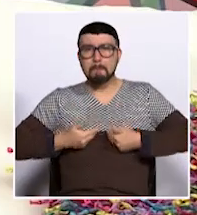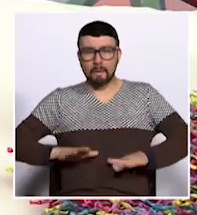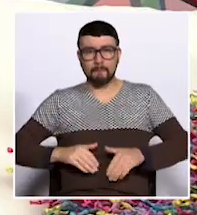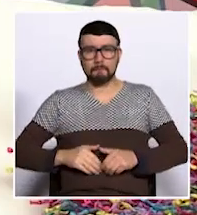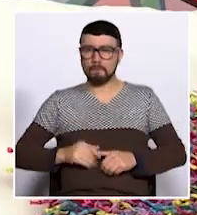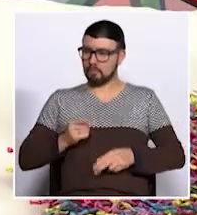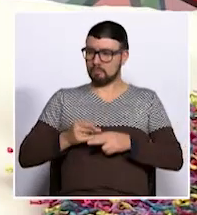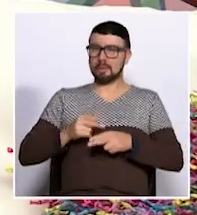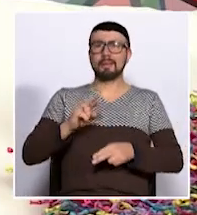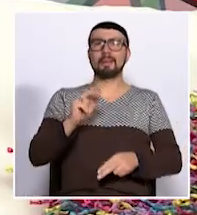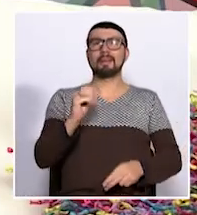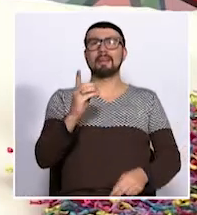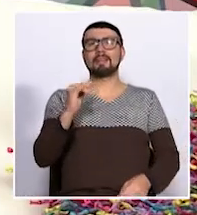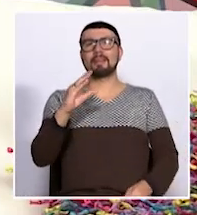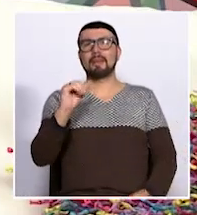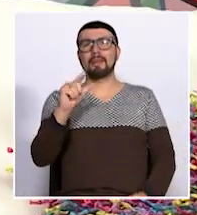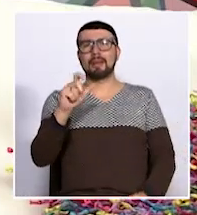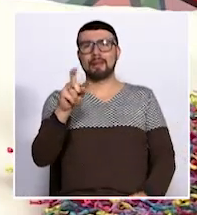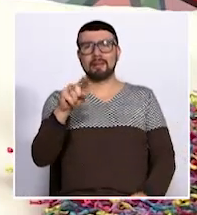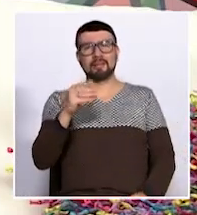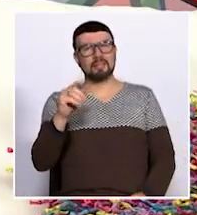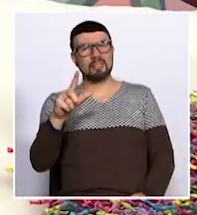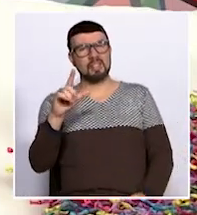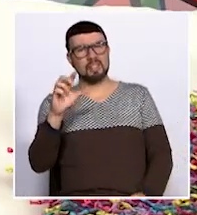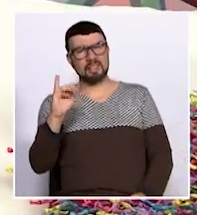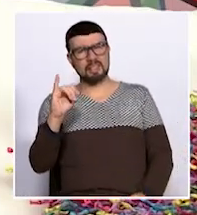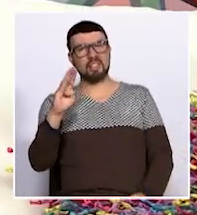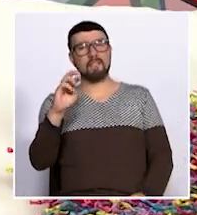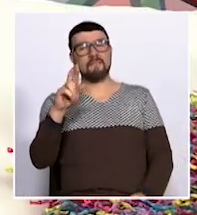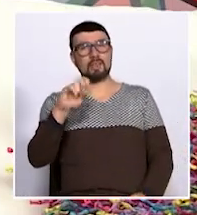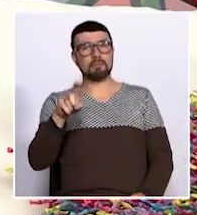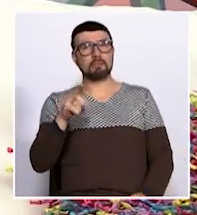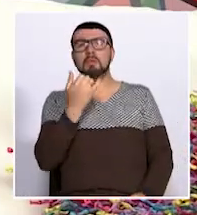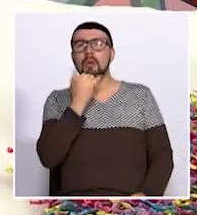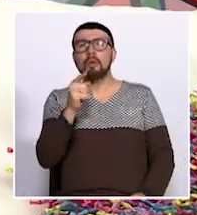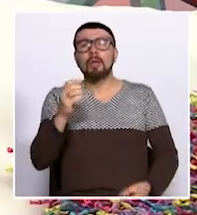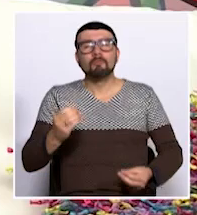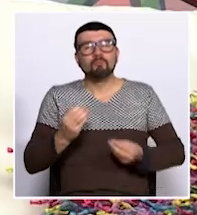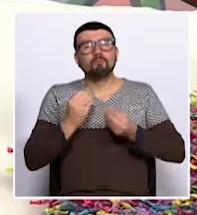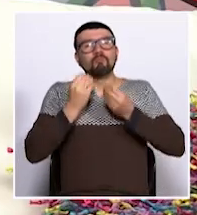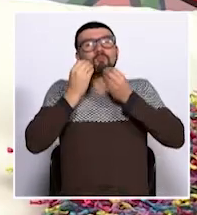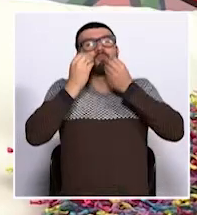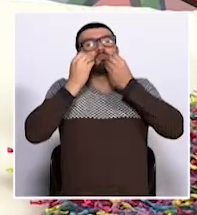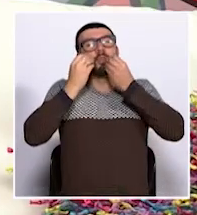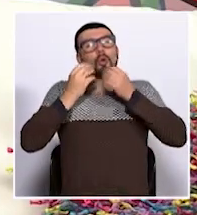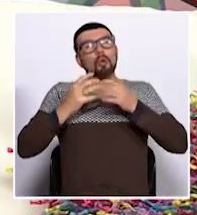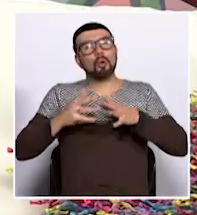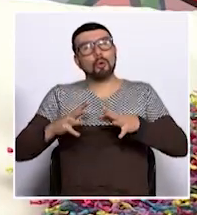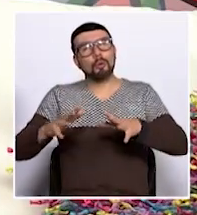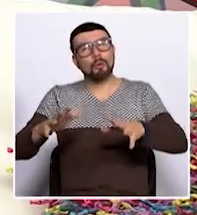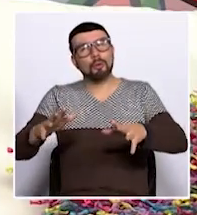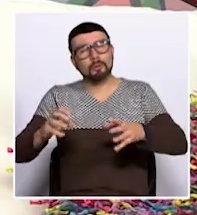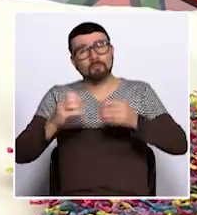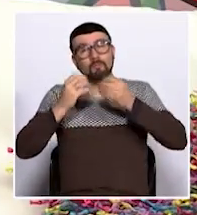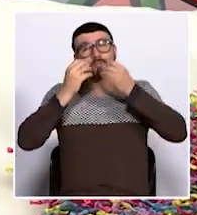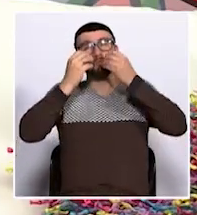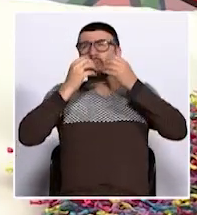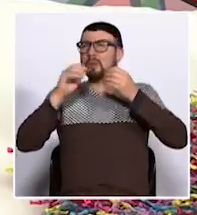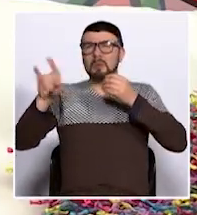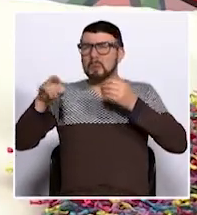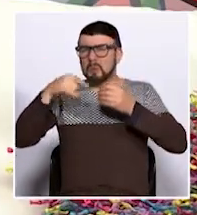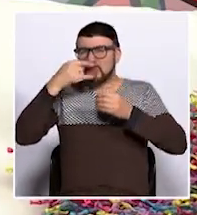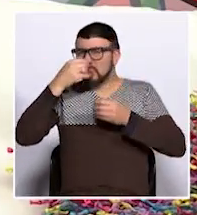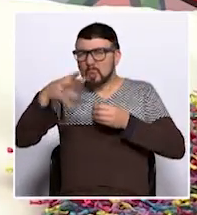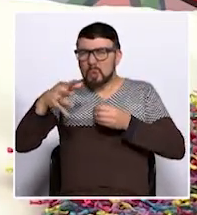Cuando nosotros respiramos en el proceso de inspiración y exhalación, hay una basura, un desecho que siempre queda en